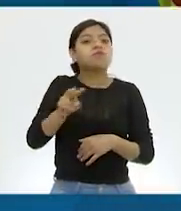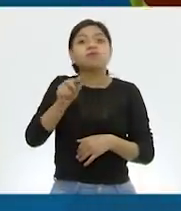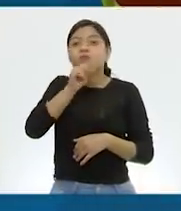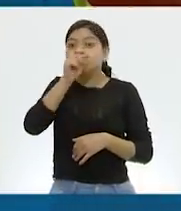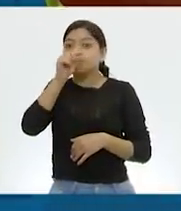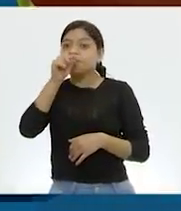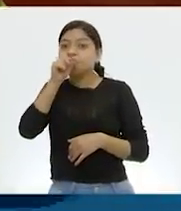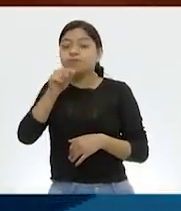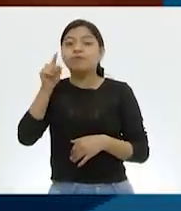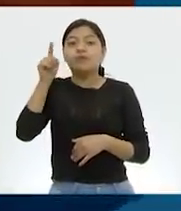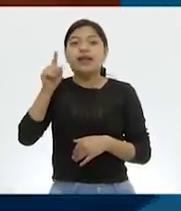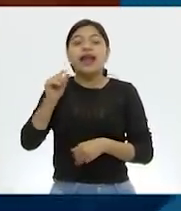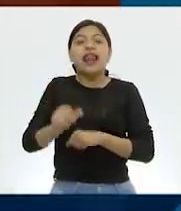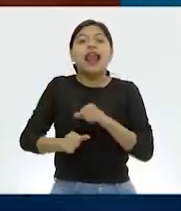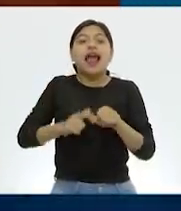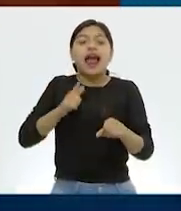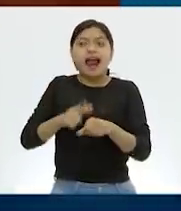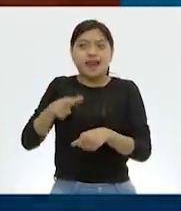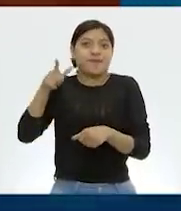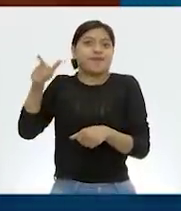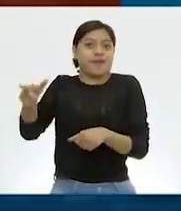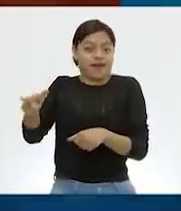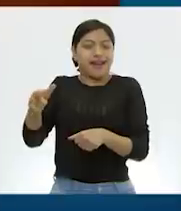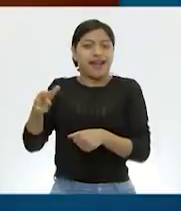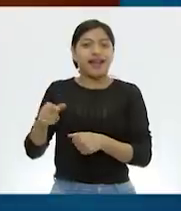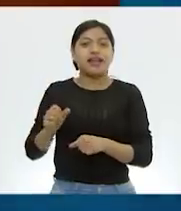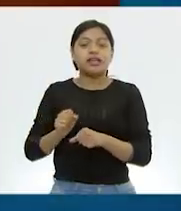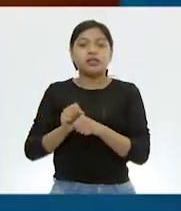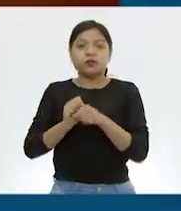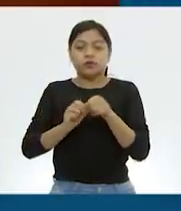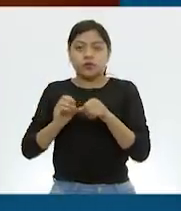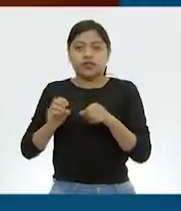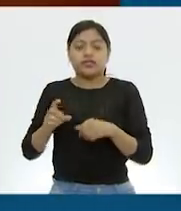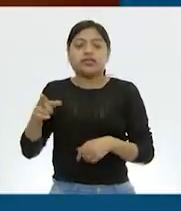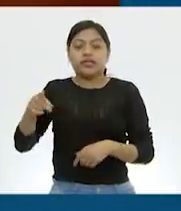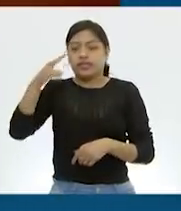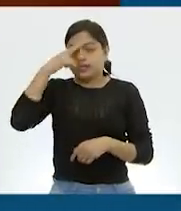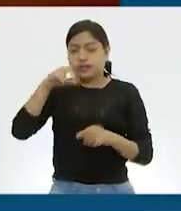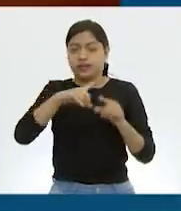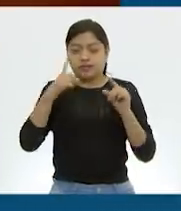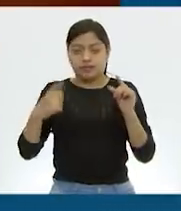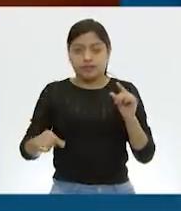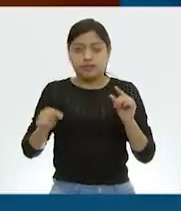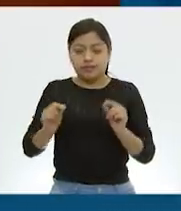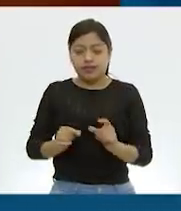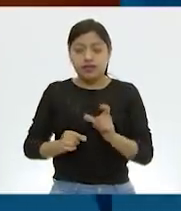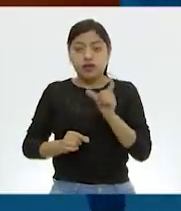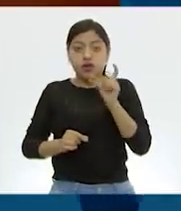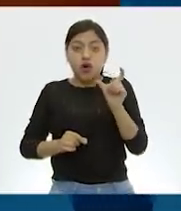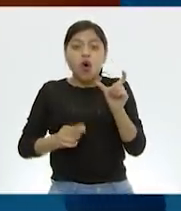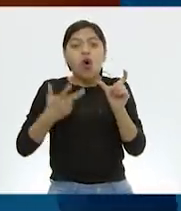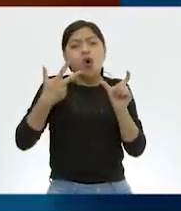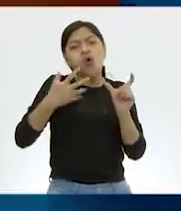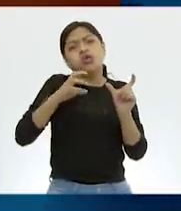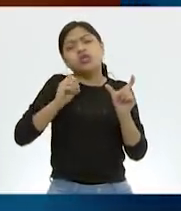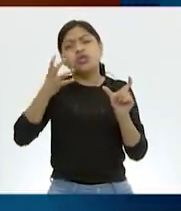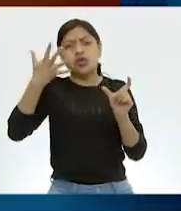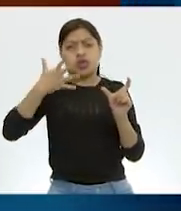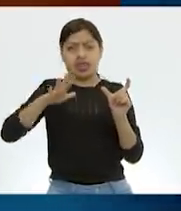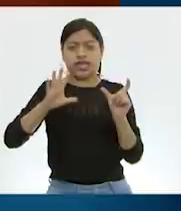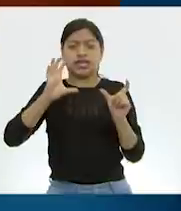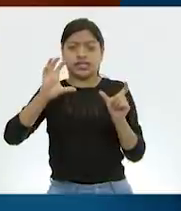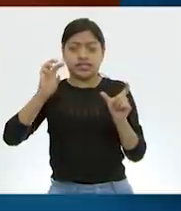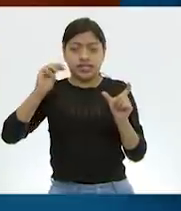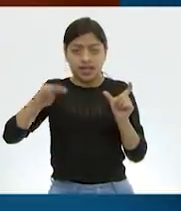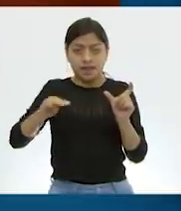colibrí, que es una especie endémica del suroeste de México. De largo mide 8 a 10 centímetros.